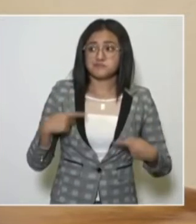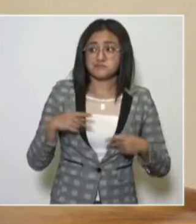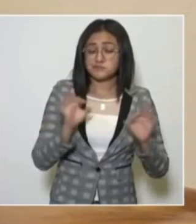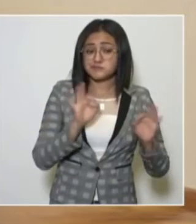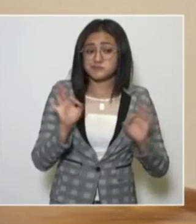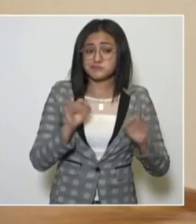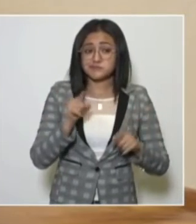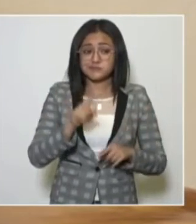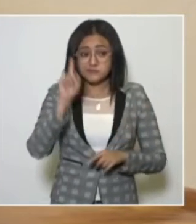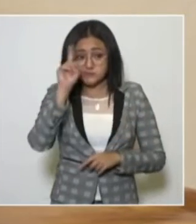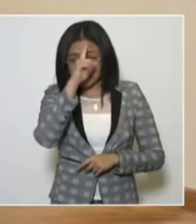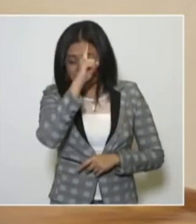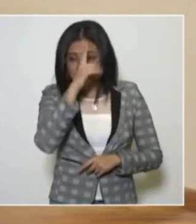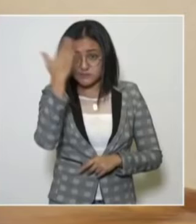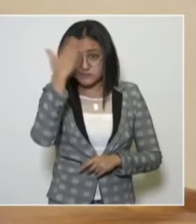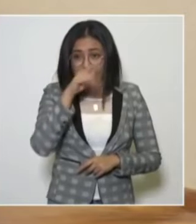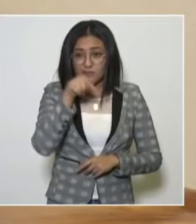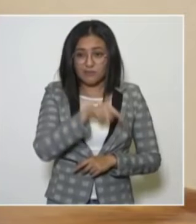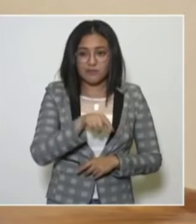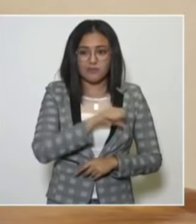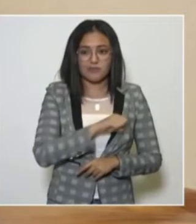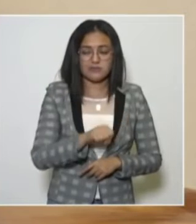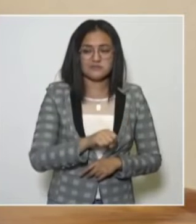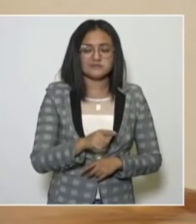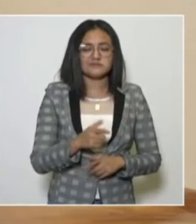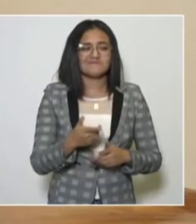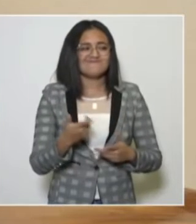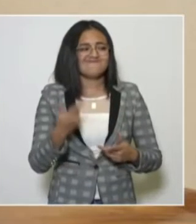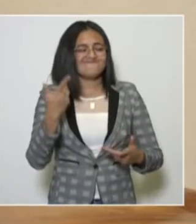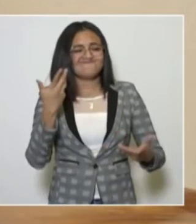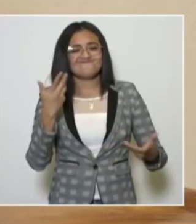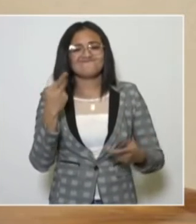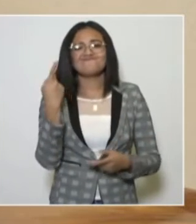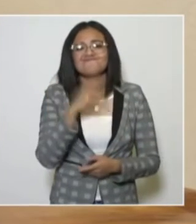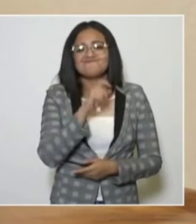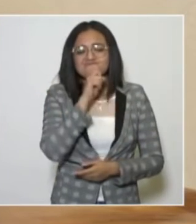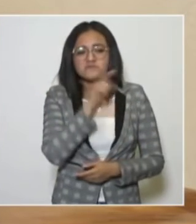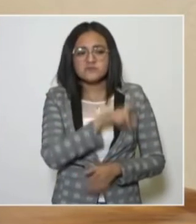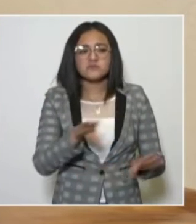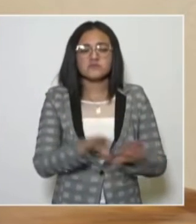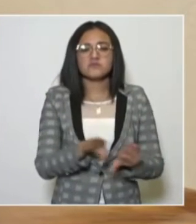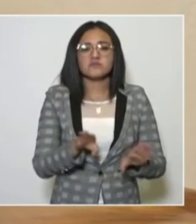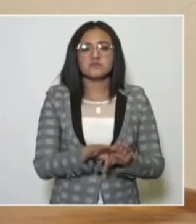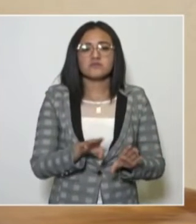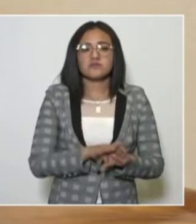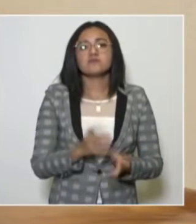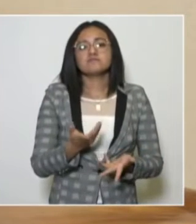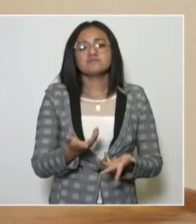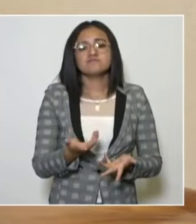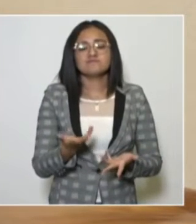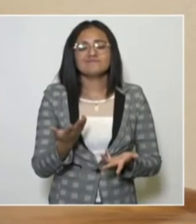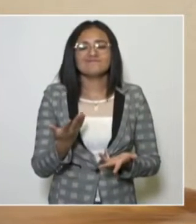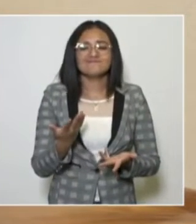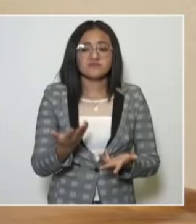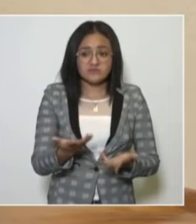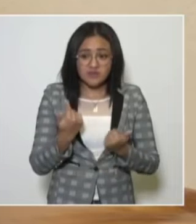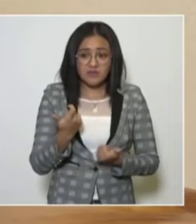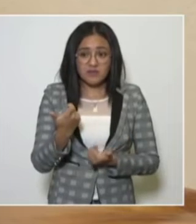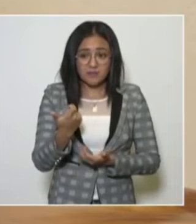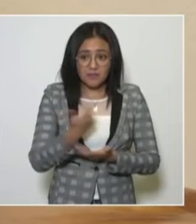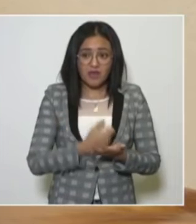choferes saben que son delincuentes y ahí les, con su misma presencia los están amagando,